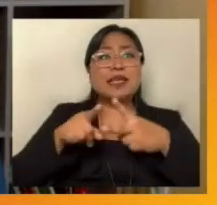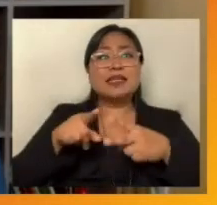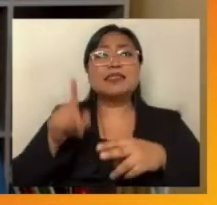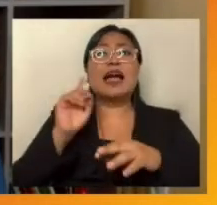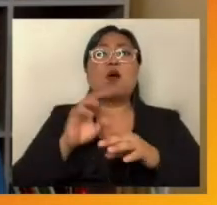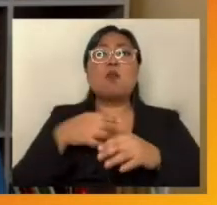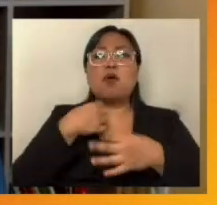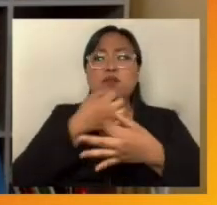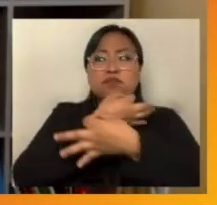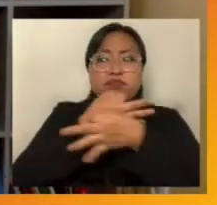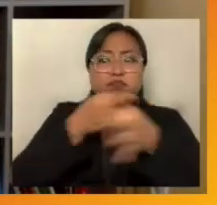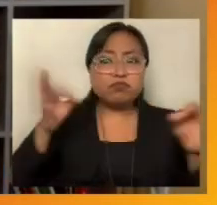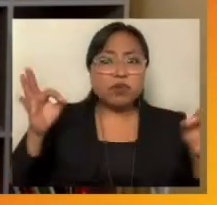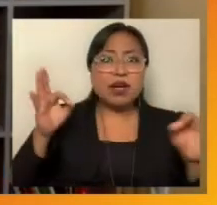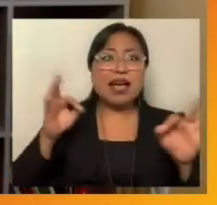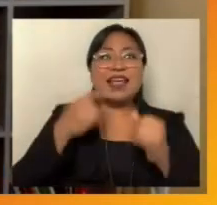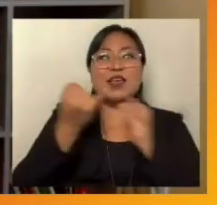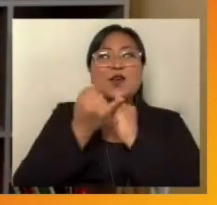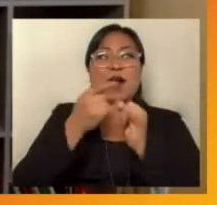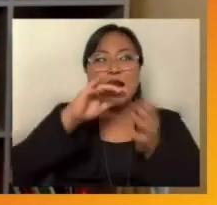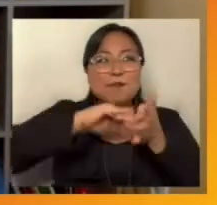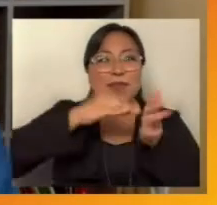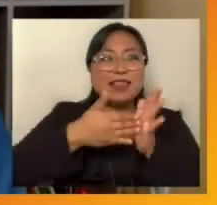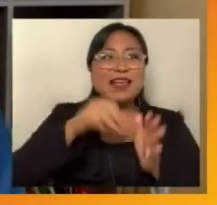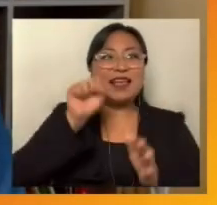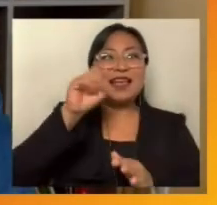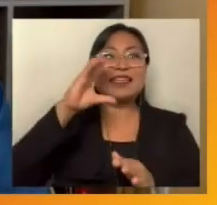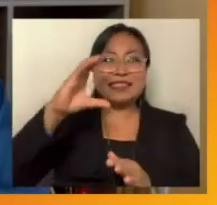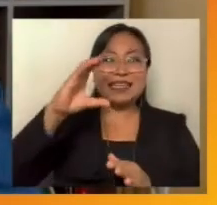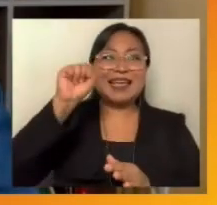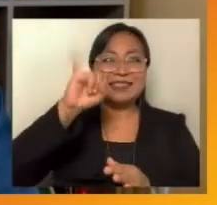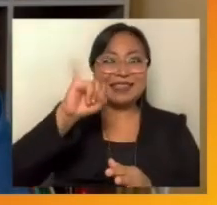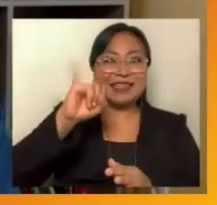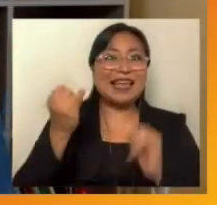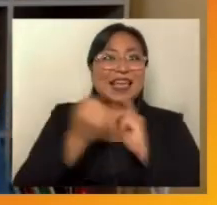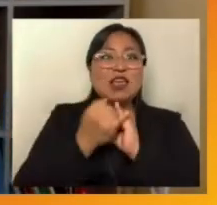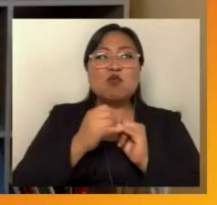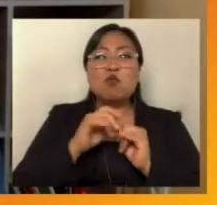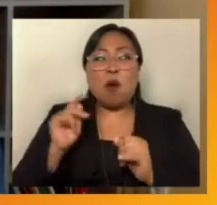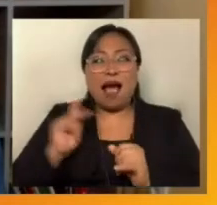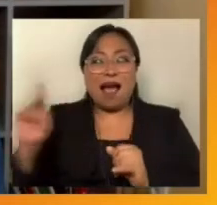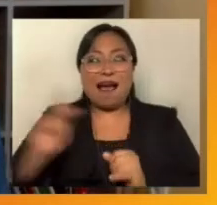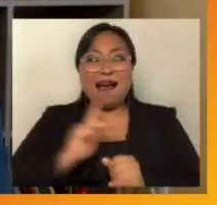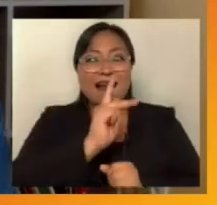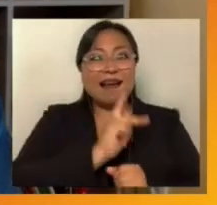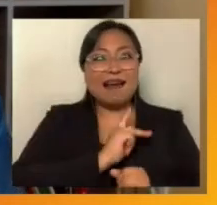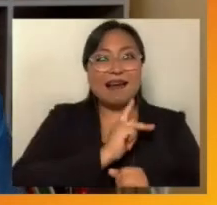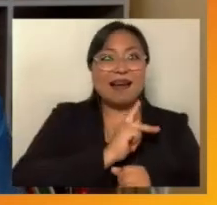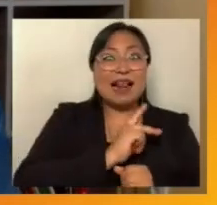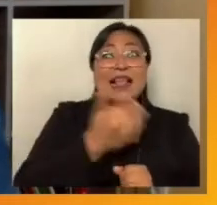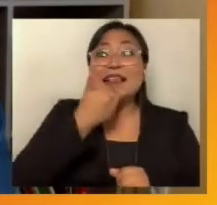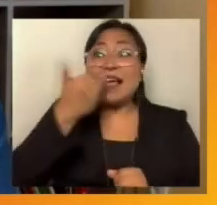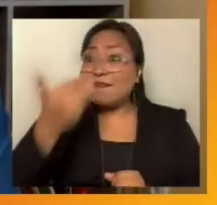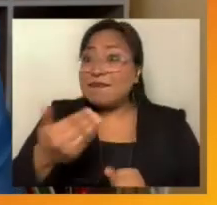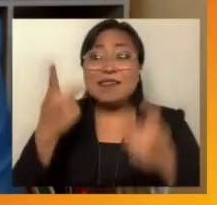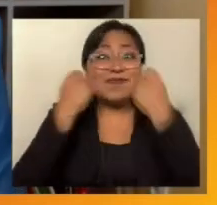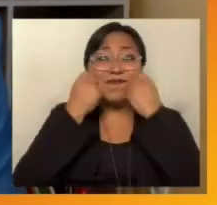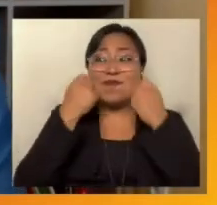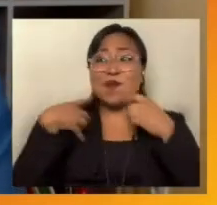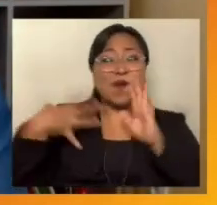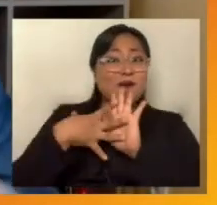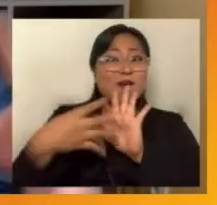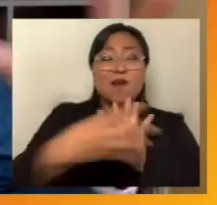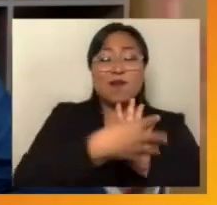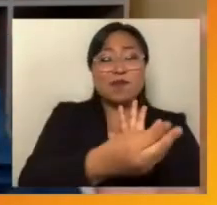CSI y hacer contenidos similares a los tuyos. Si te copian, es bueno, porque la